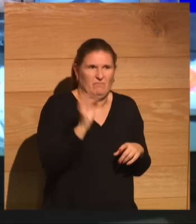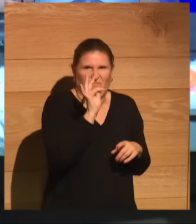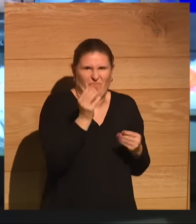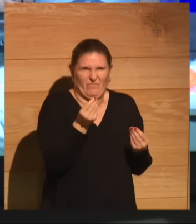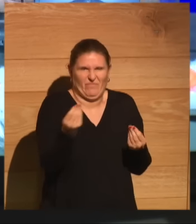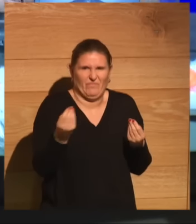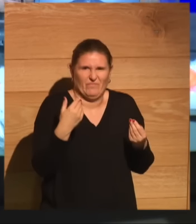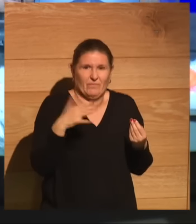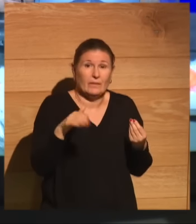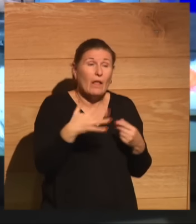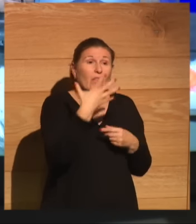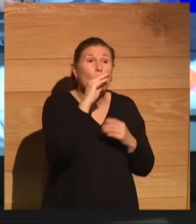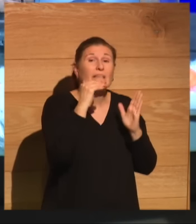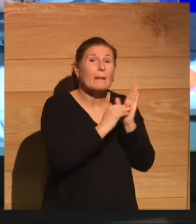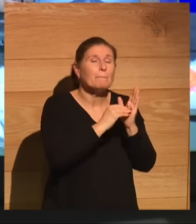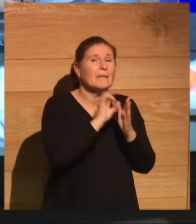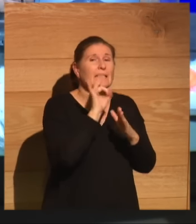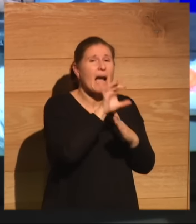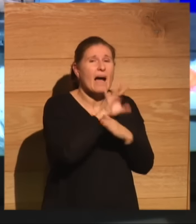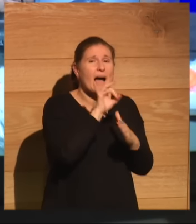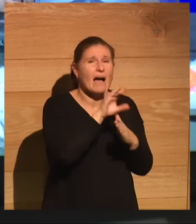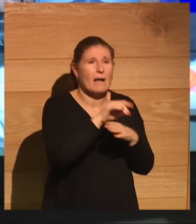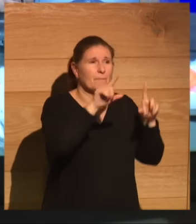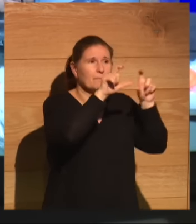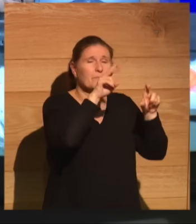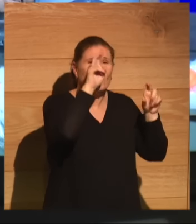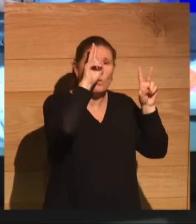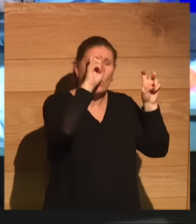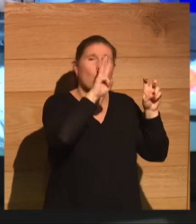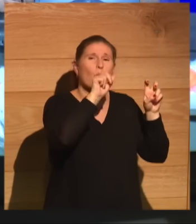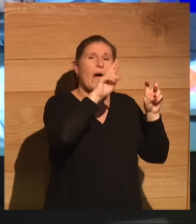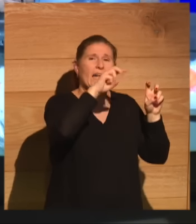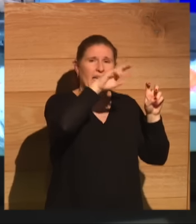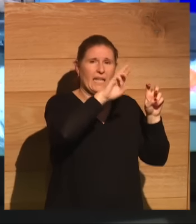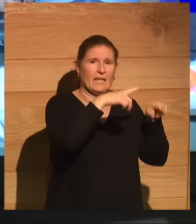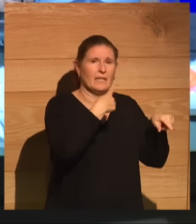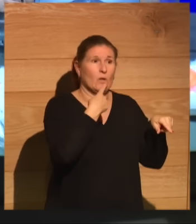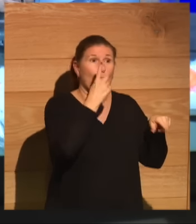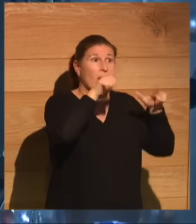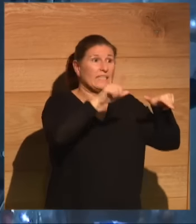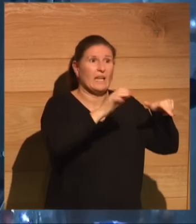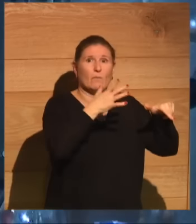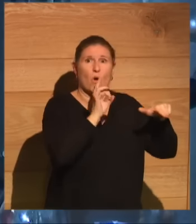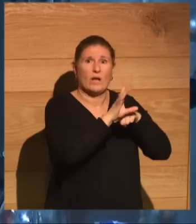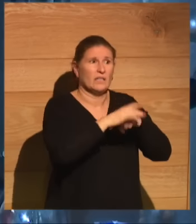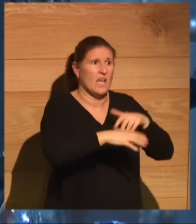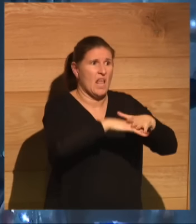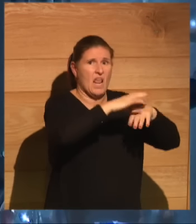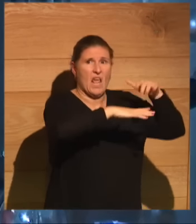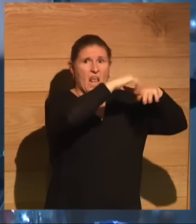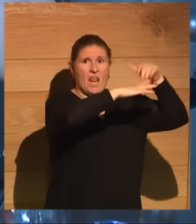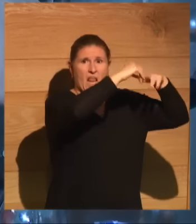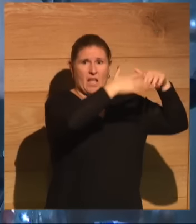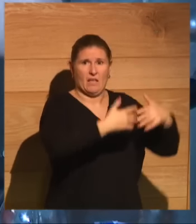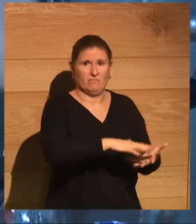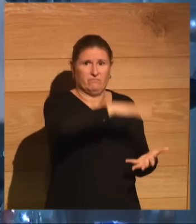50.000 cartas llegaron a la Warner. Había una sala solo para guardar las cartas de Stop the Bat Movie. Las